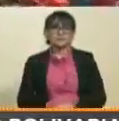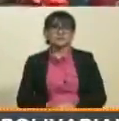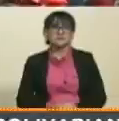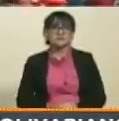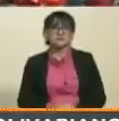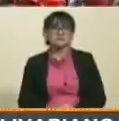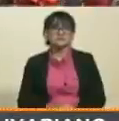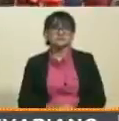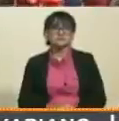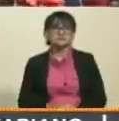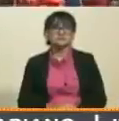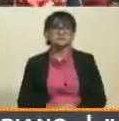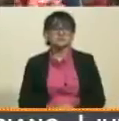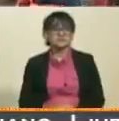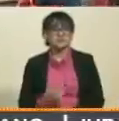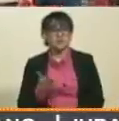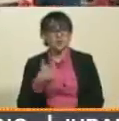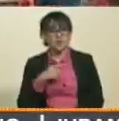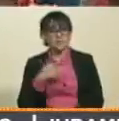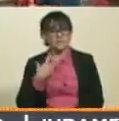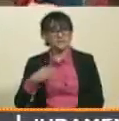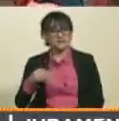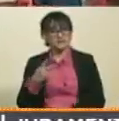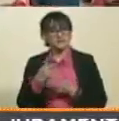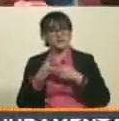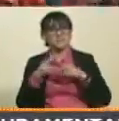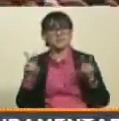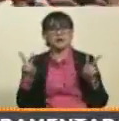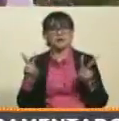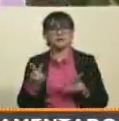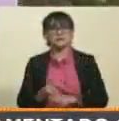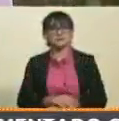Yo he sido el presidente de la paz.